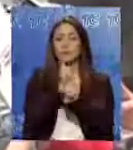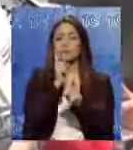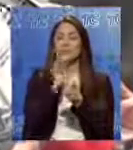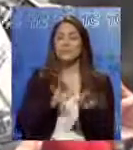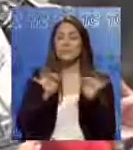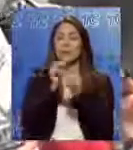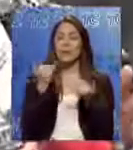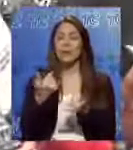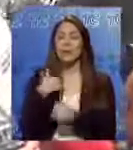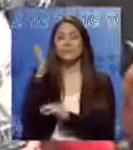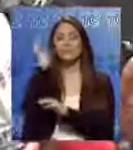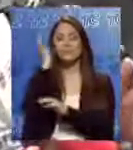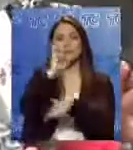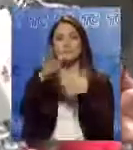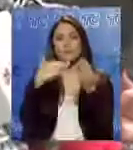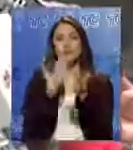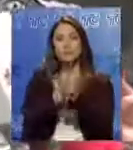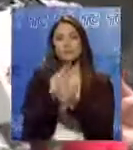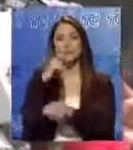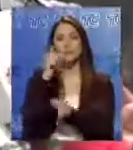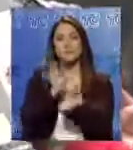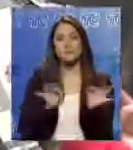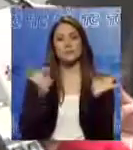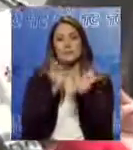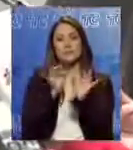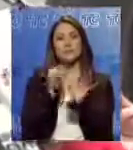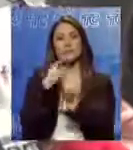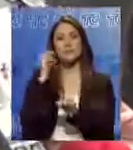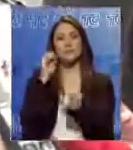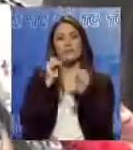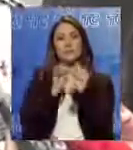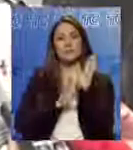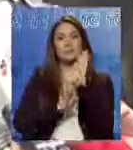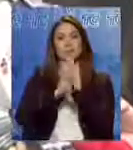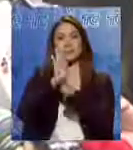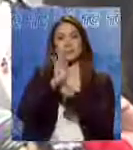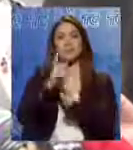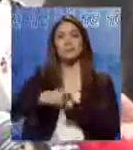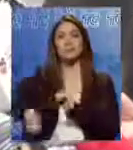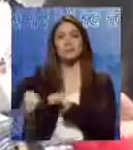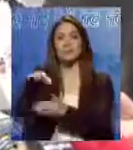de este foro y esa articulación con lo local que genera desarrollo en cada una de las provincias.